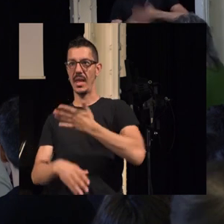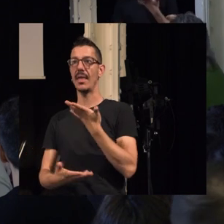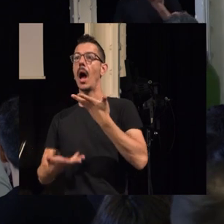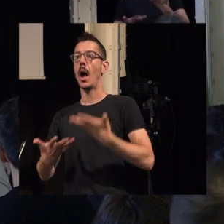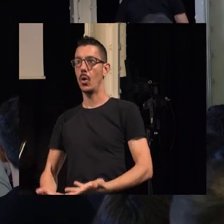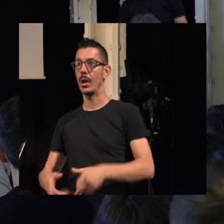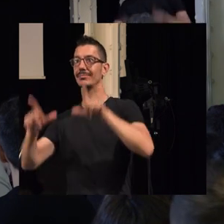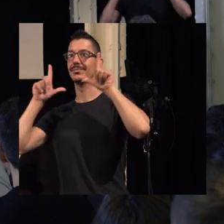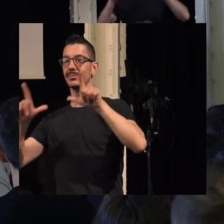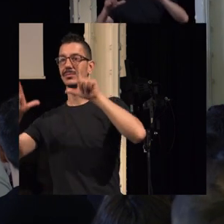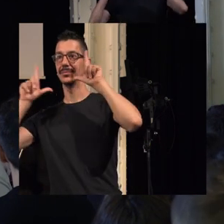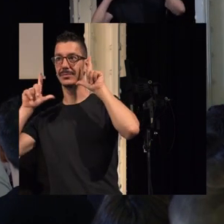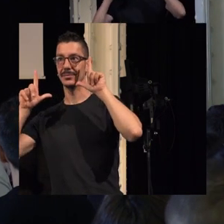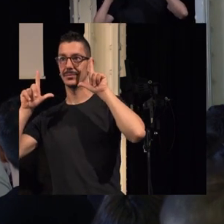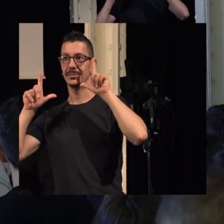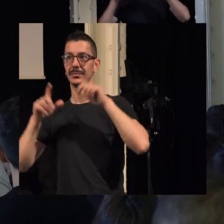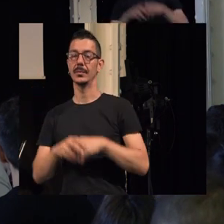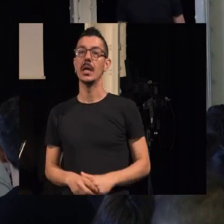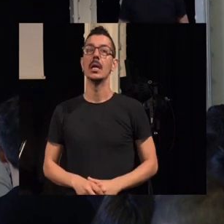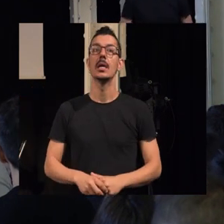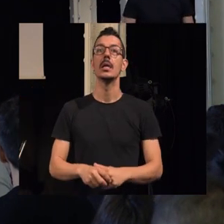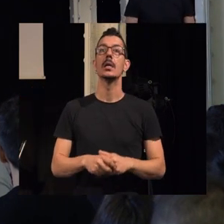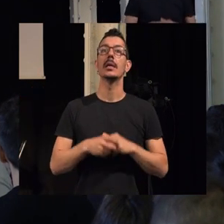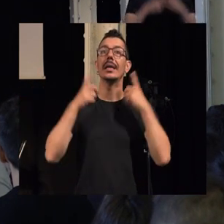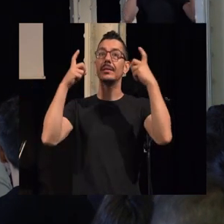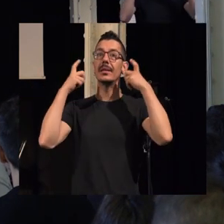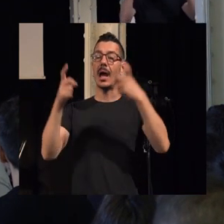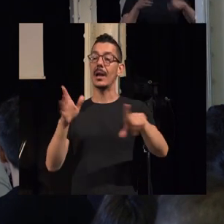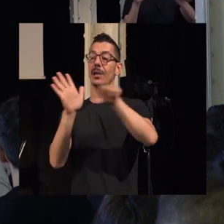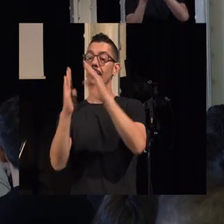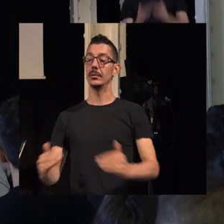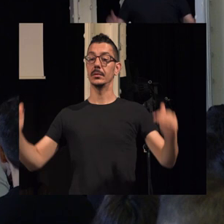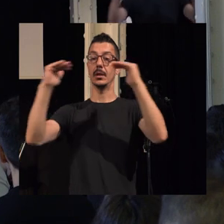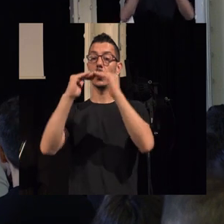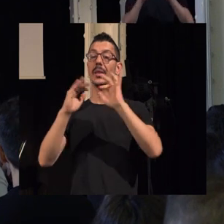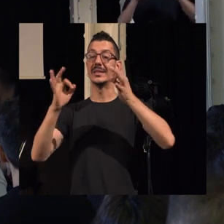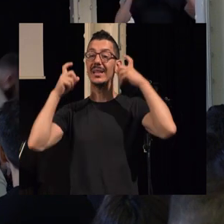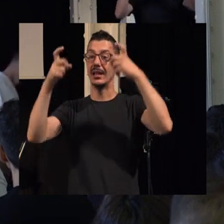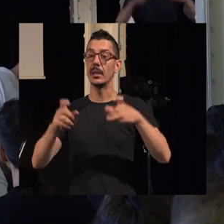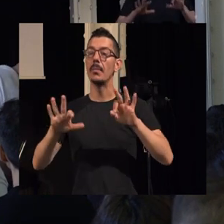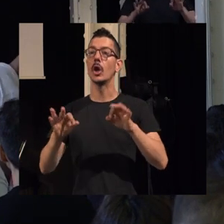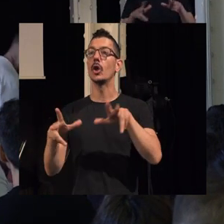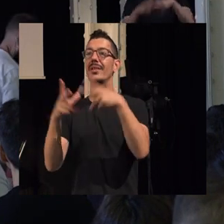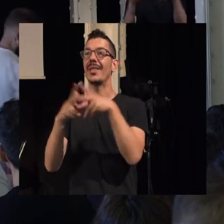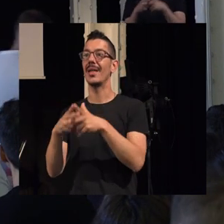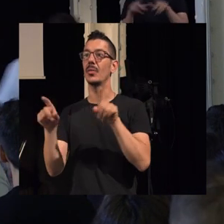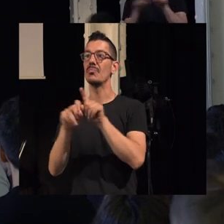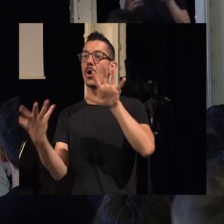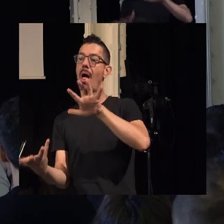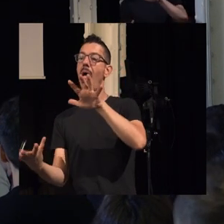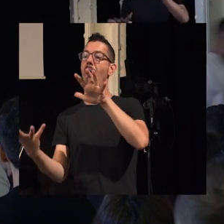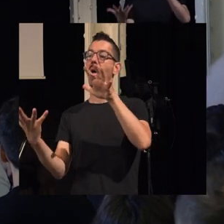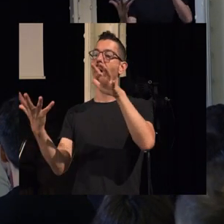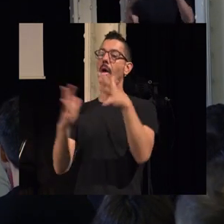Casi atingir la igualdad legal, pero concluir que en la sociedad no cambió así tanto, ahí estamos llegando. Ahora que